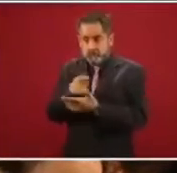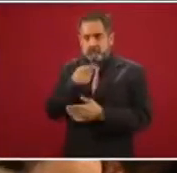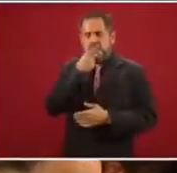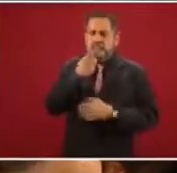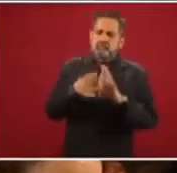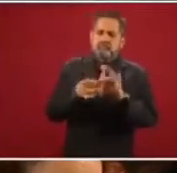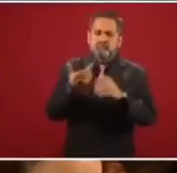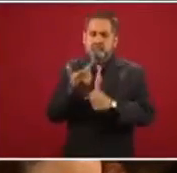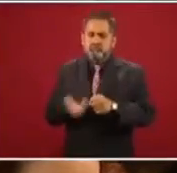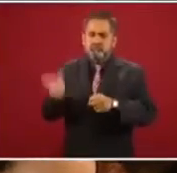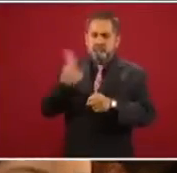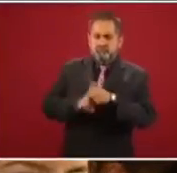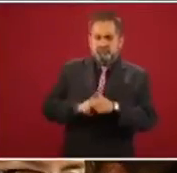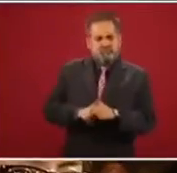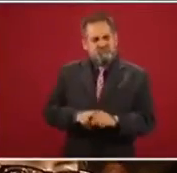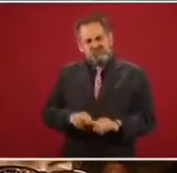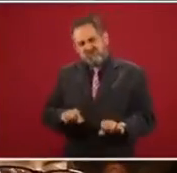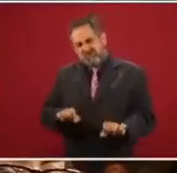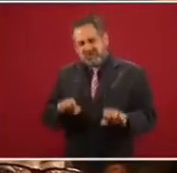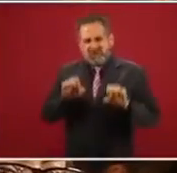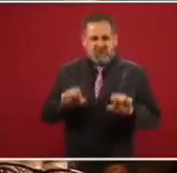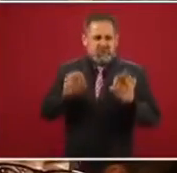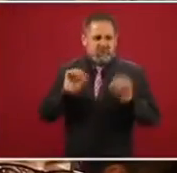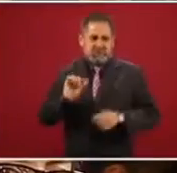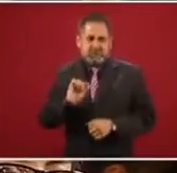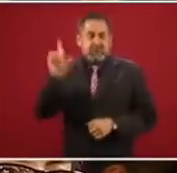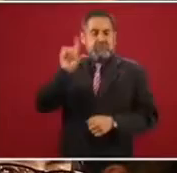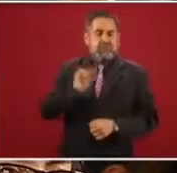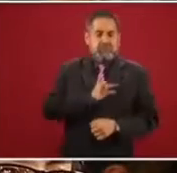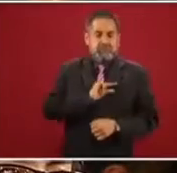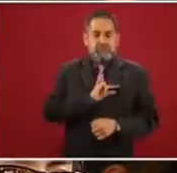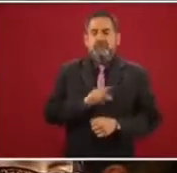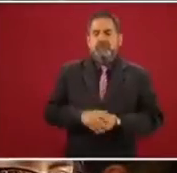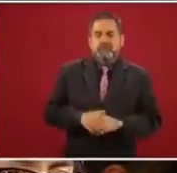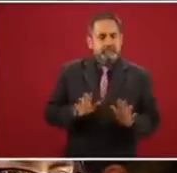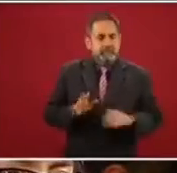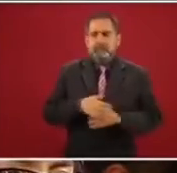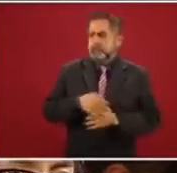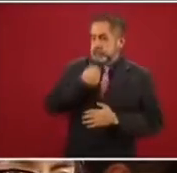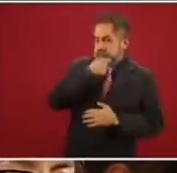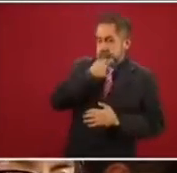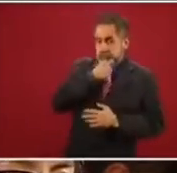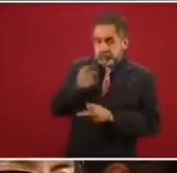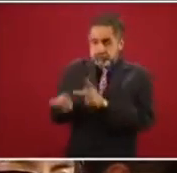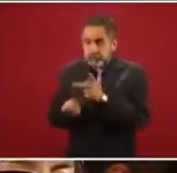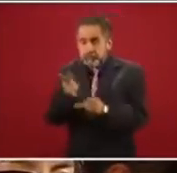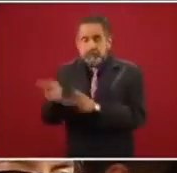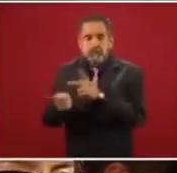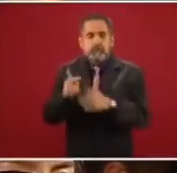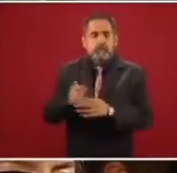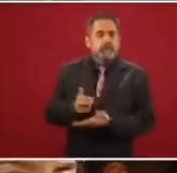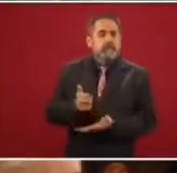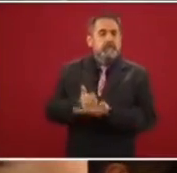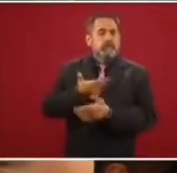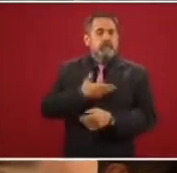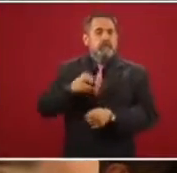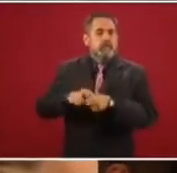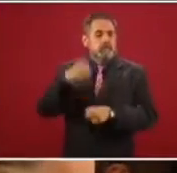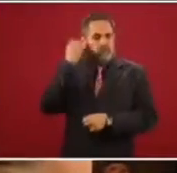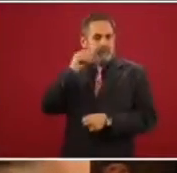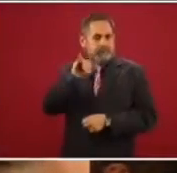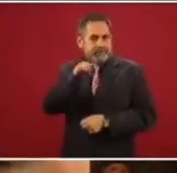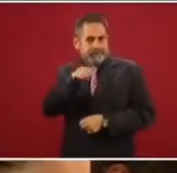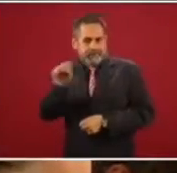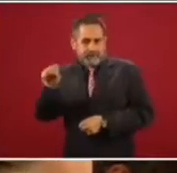un hospital modelo de especialidades tuve la oportunidad de entrevistar a un auxiliar del delegado estatal en oaxaca de linz